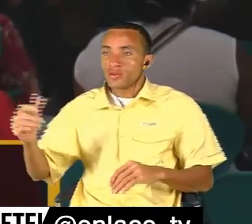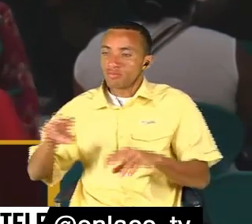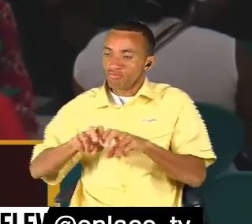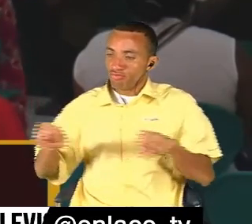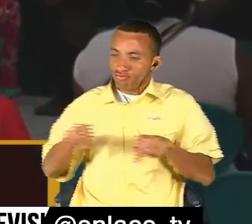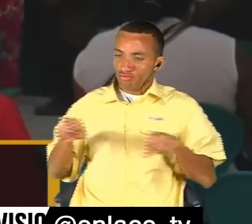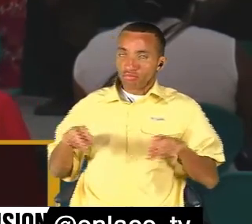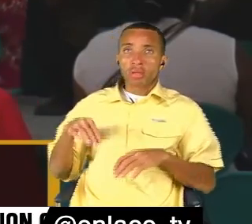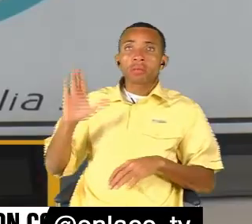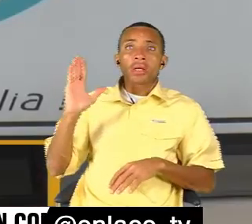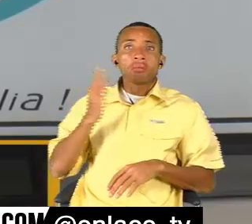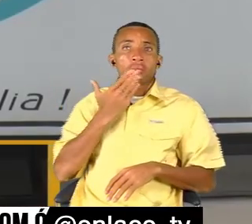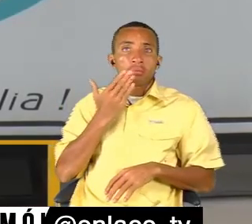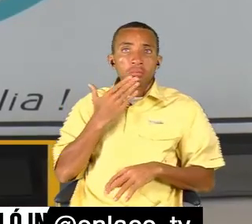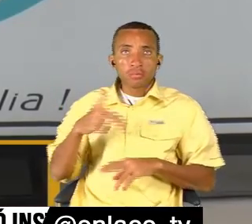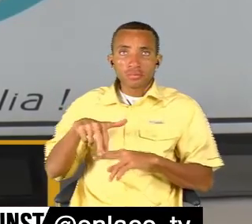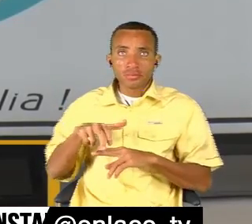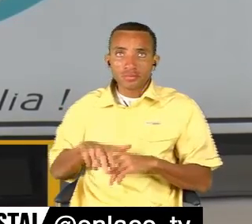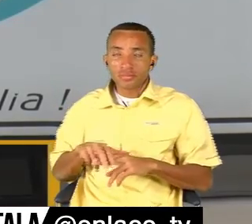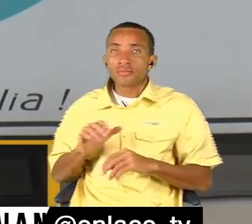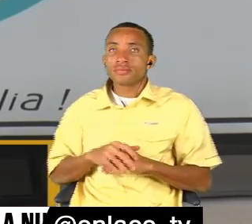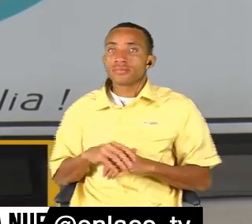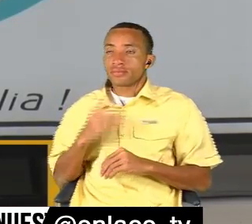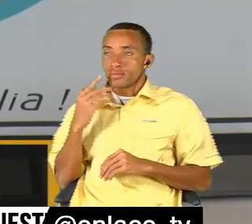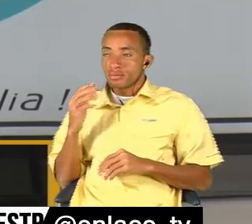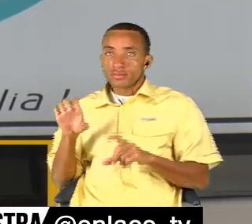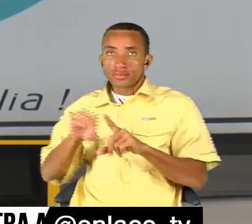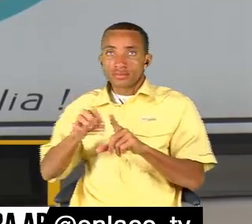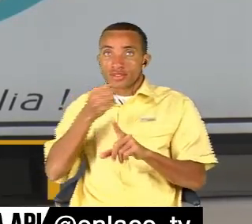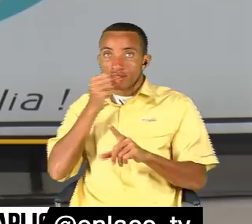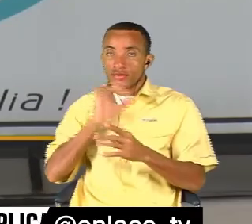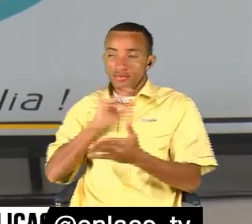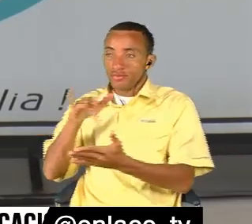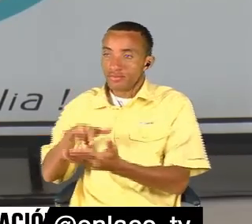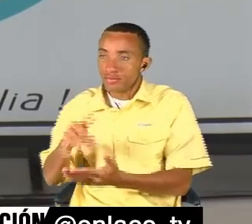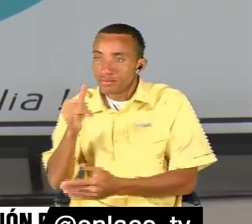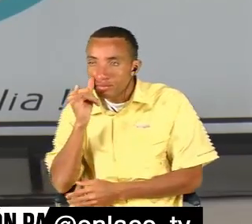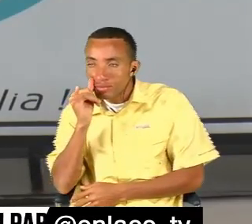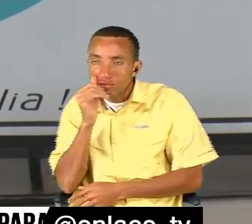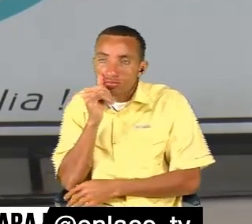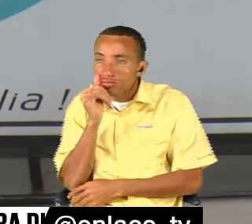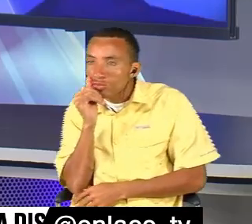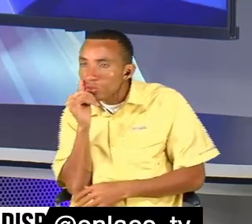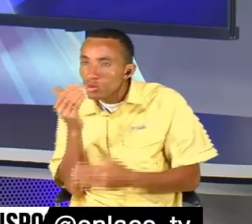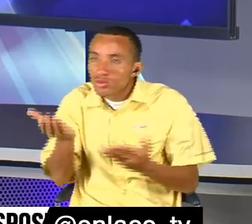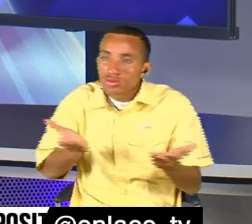la comodidad de los usuarios. Enlace Noticias estuvo en esta EPS y constató el servicio prestado por la misma.